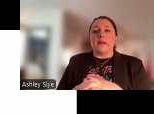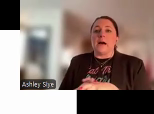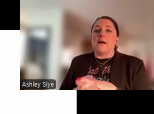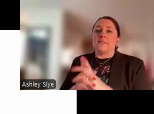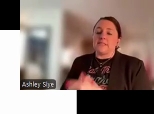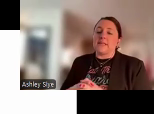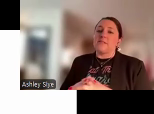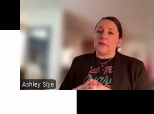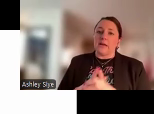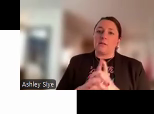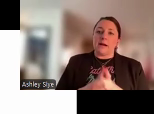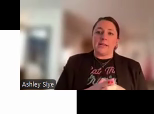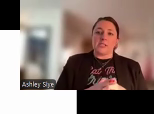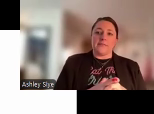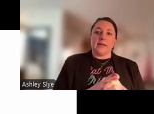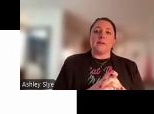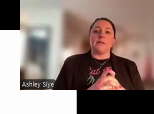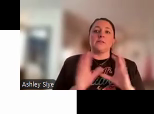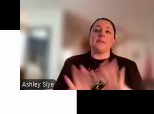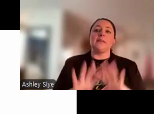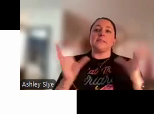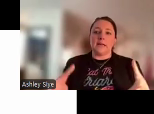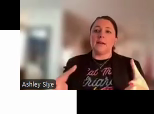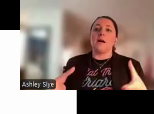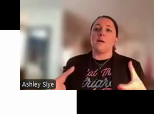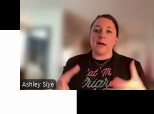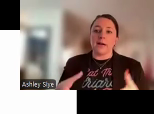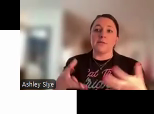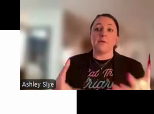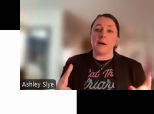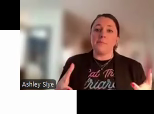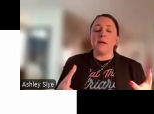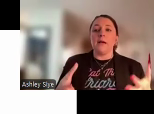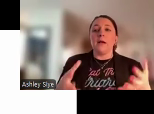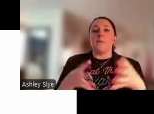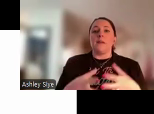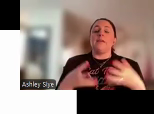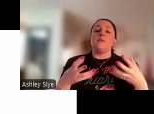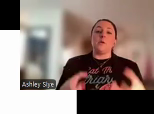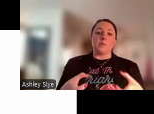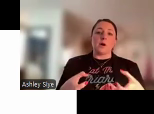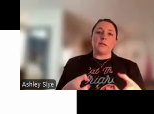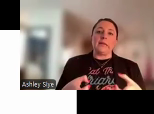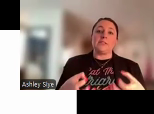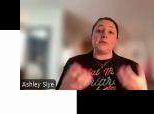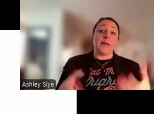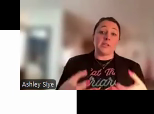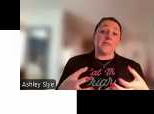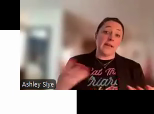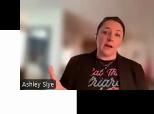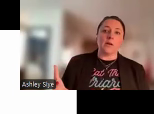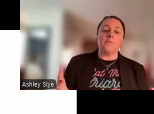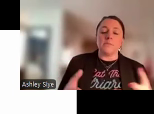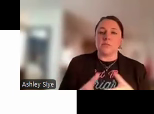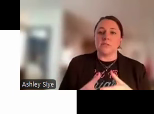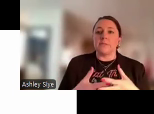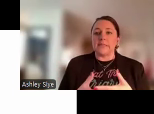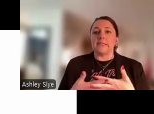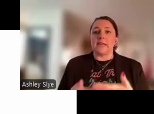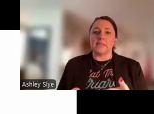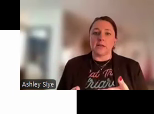esto. Siguiente diapositiva. Bueno, ahora, en específicamente cuando tiene que ver con la planificación de seguridad en torno al